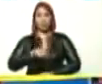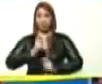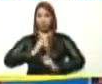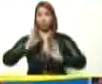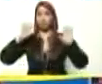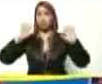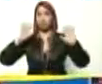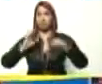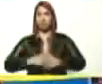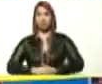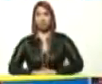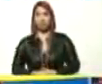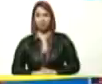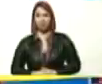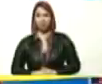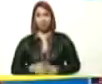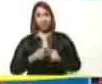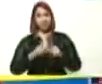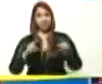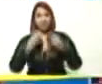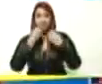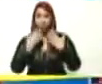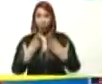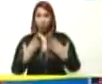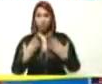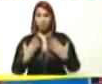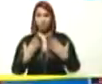pero bueno como